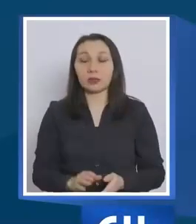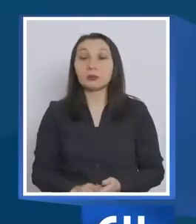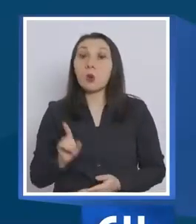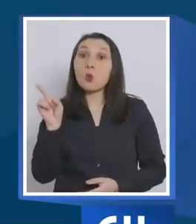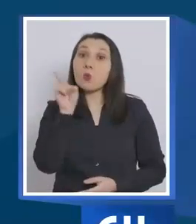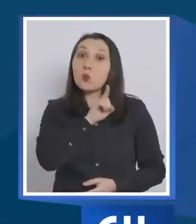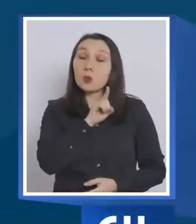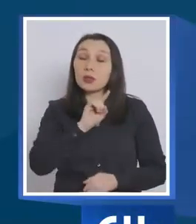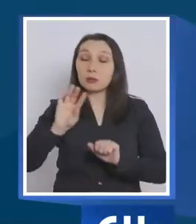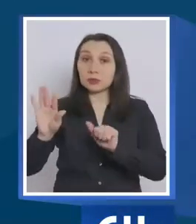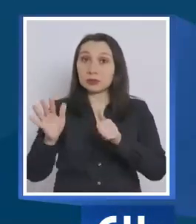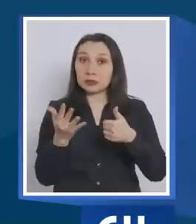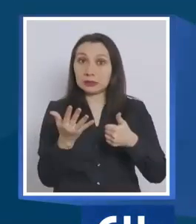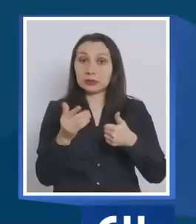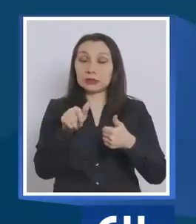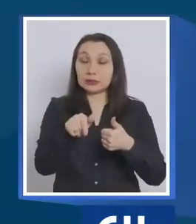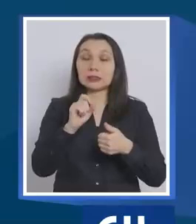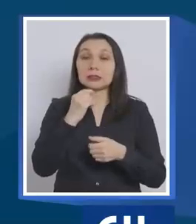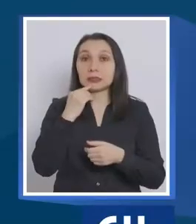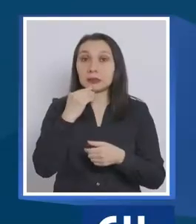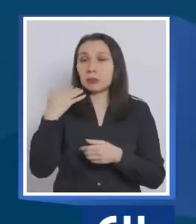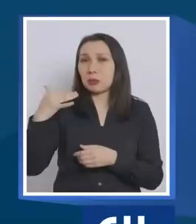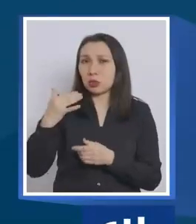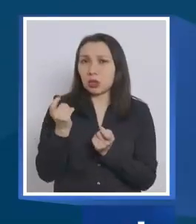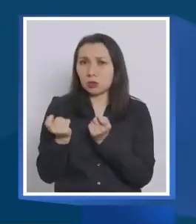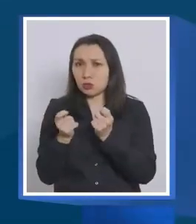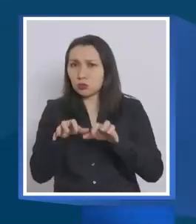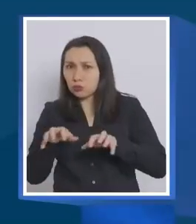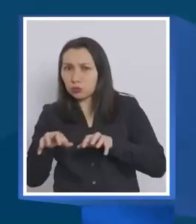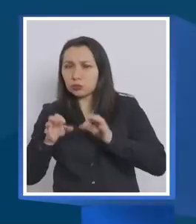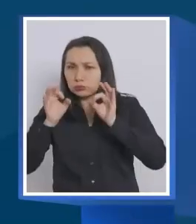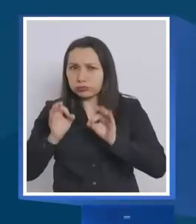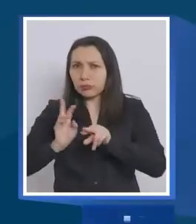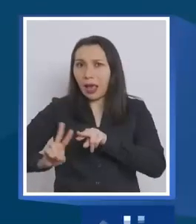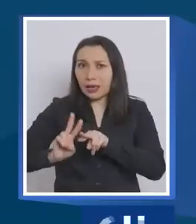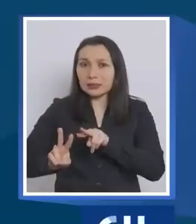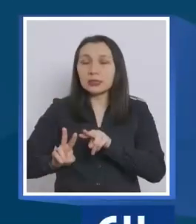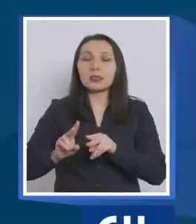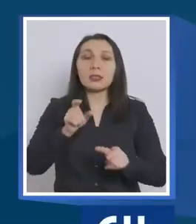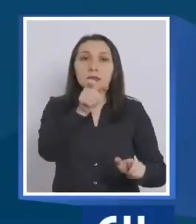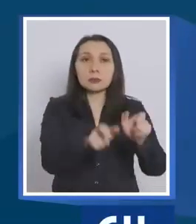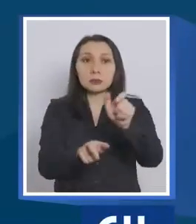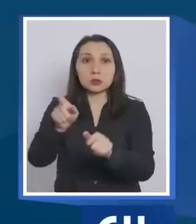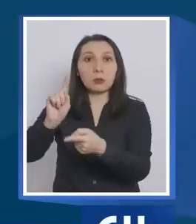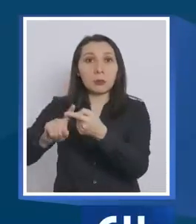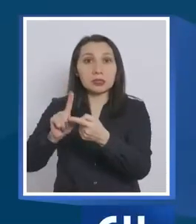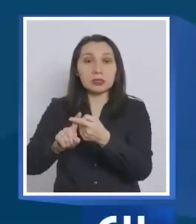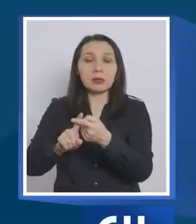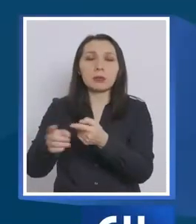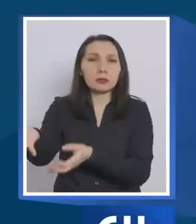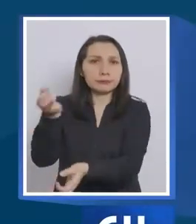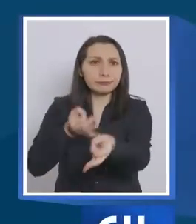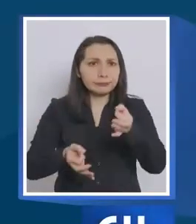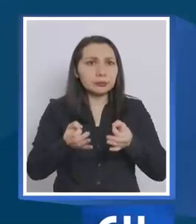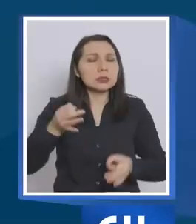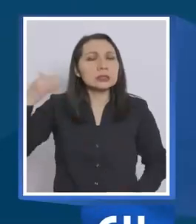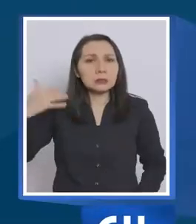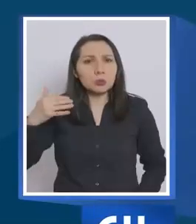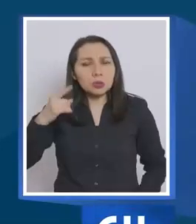Y por último, tan importante como los recursos y acciones concretas, los participantes consideran fundamental